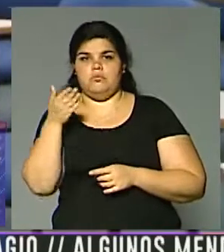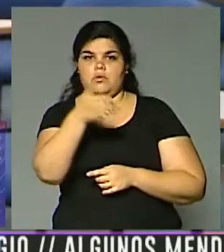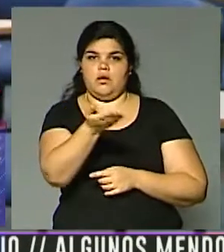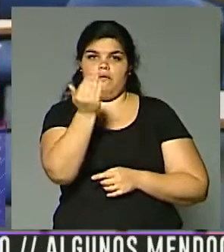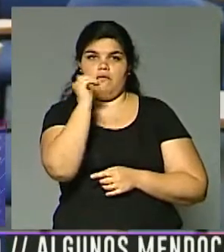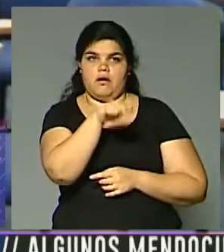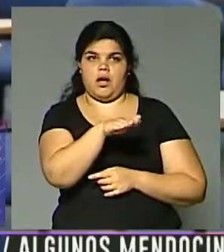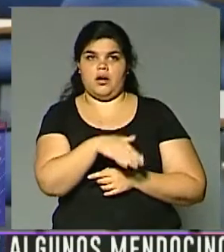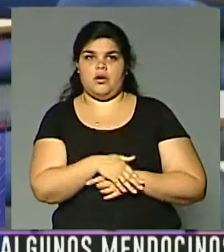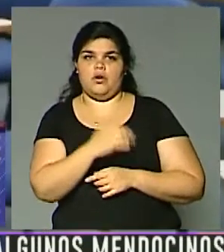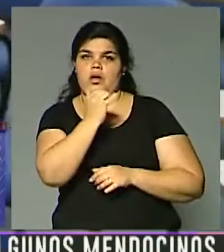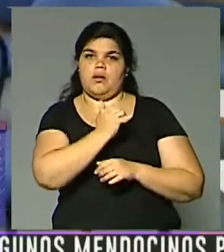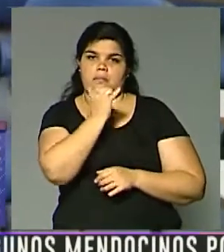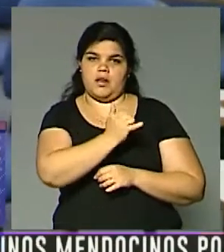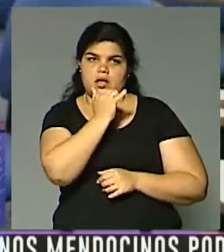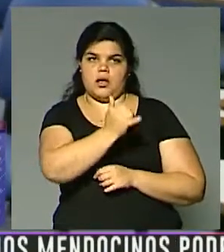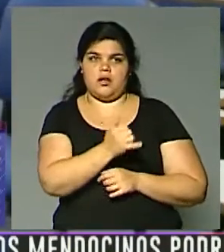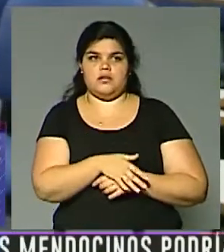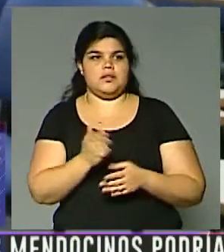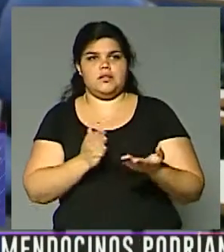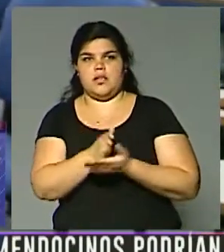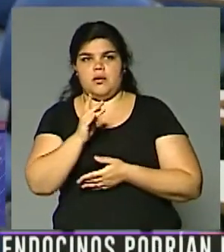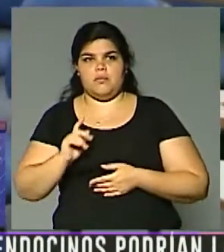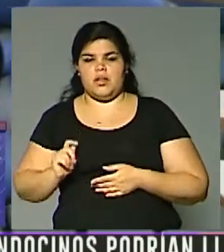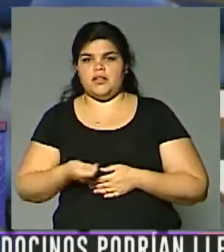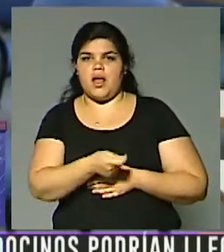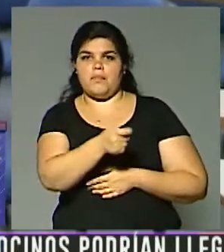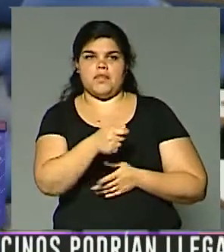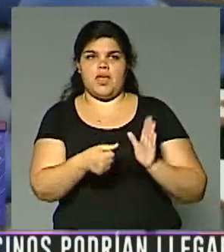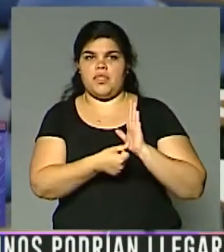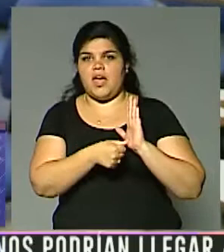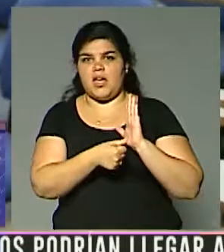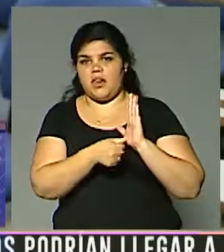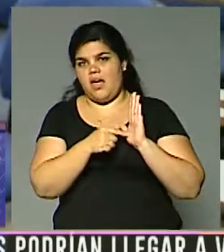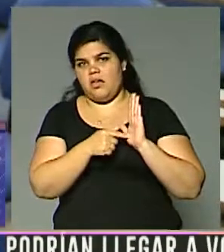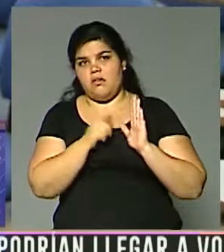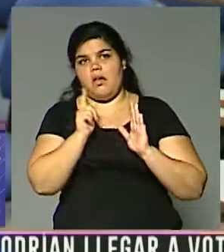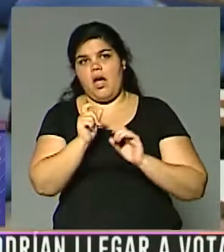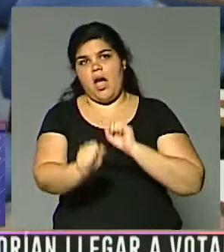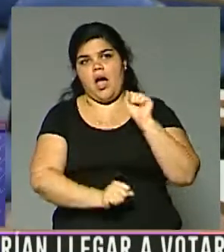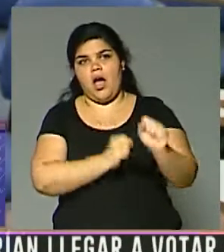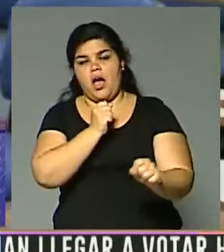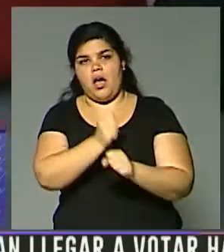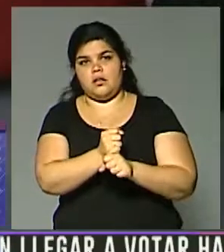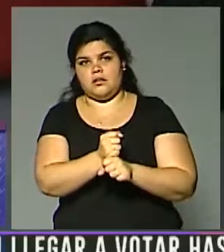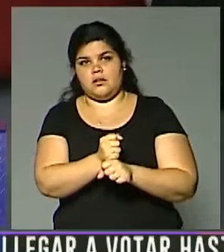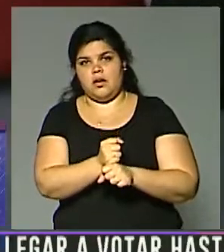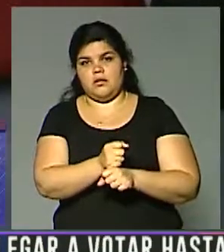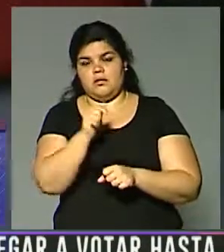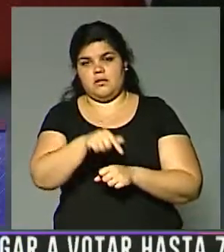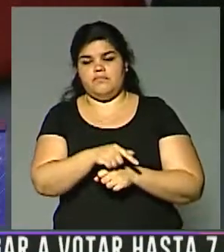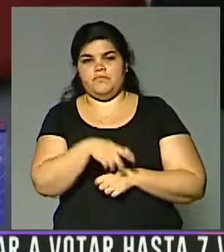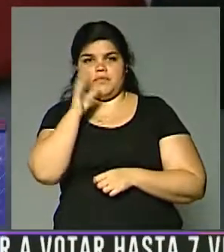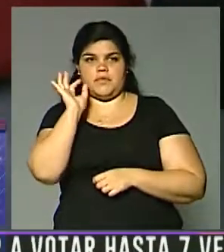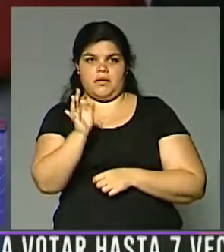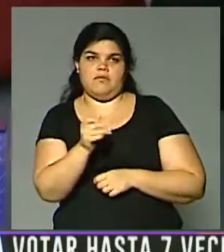explicar estudiantes cada vez que tenga que hacer un trámite con el dni mientras que esto mientras que los dni tengan género obviamente que puede dar haber